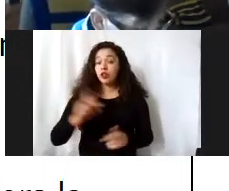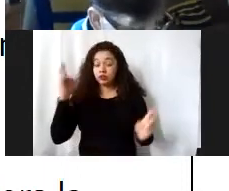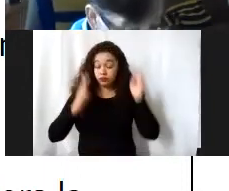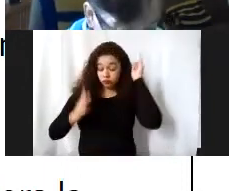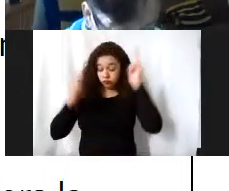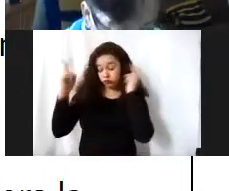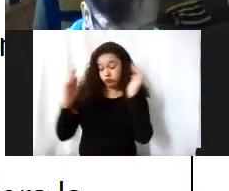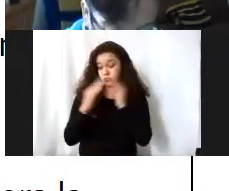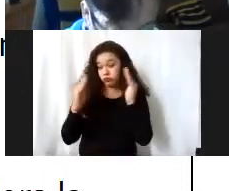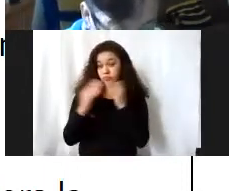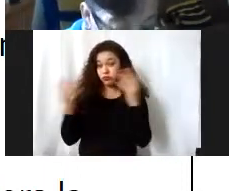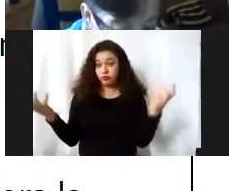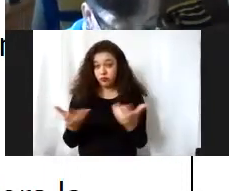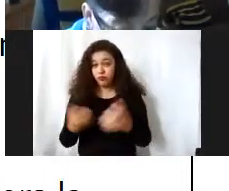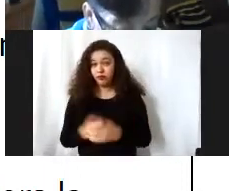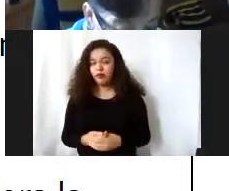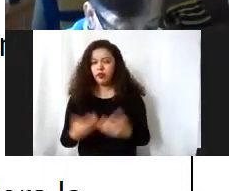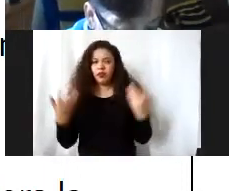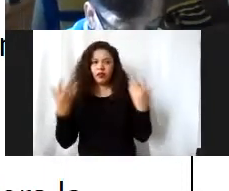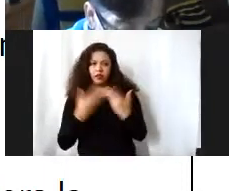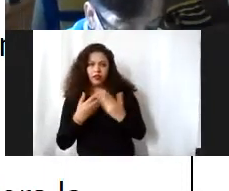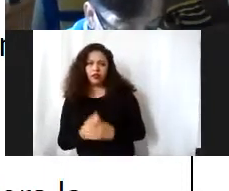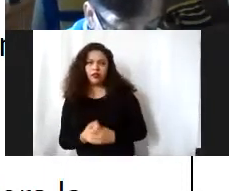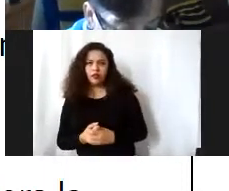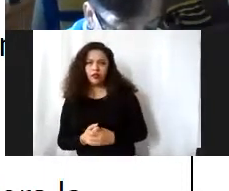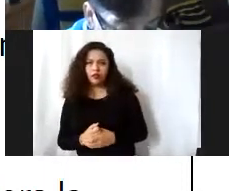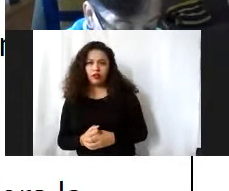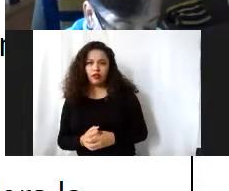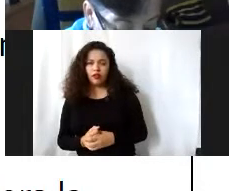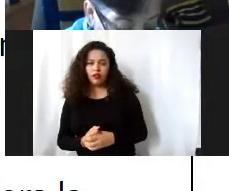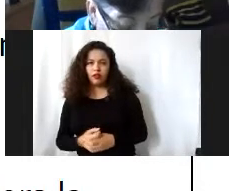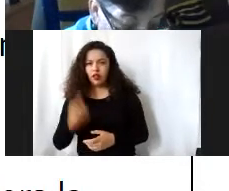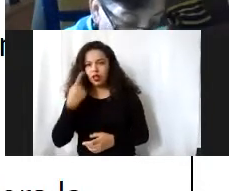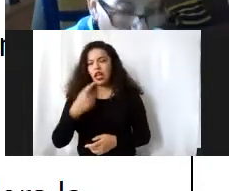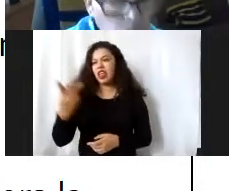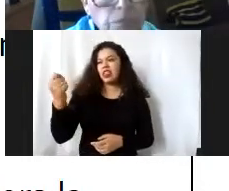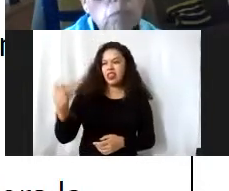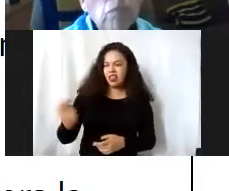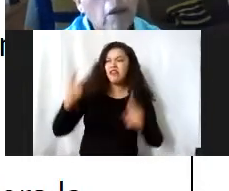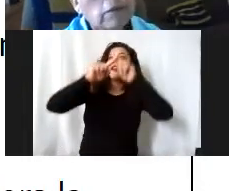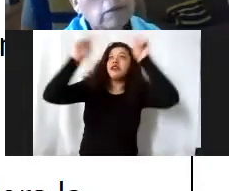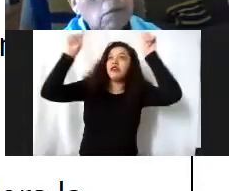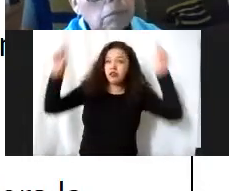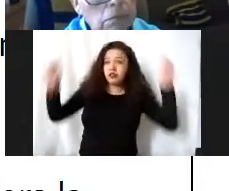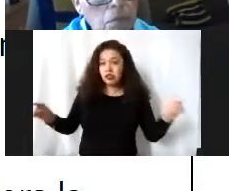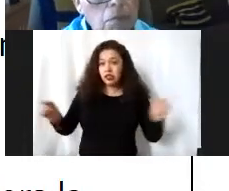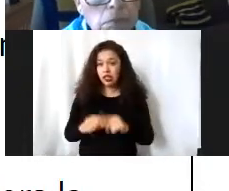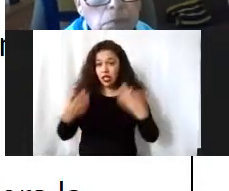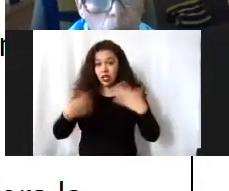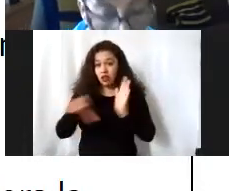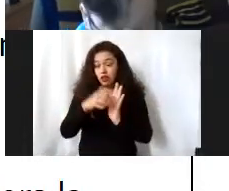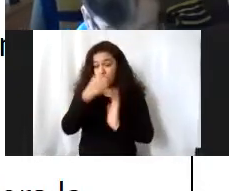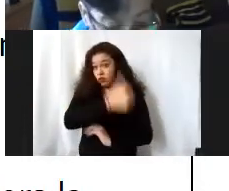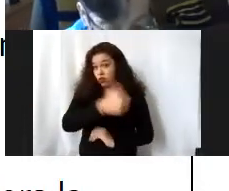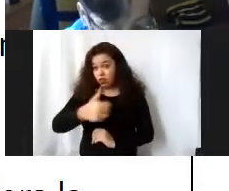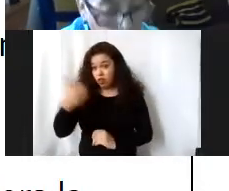domiciliaria, caray, vemos que hay una televisión, una pantalla en cada habitación,